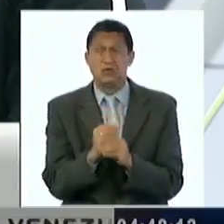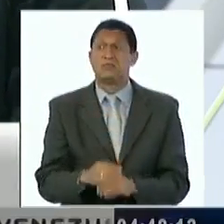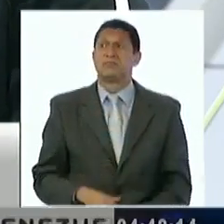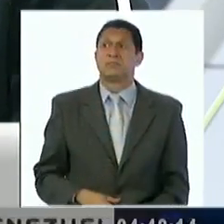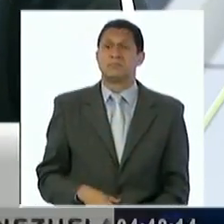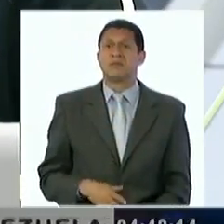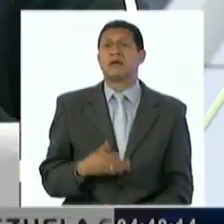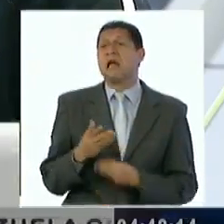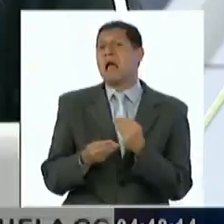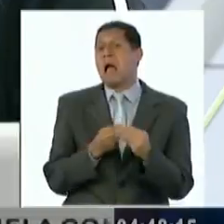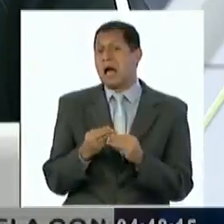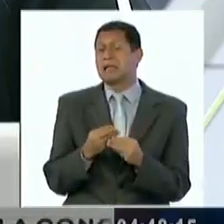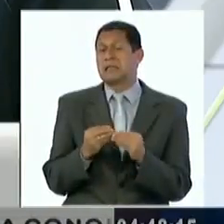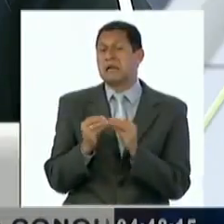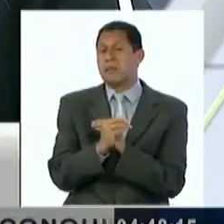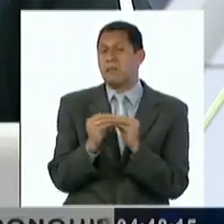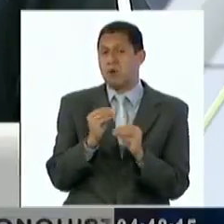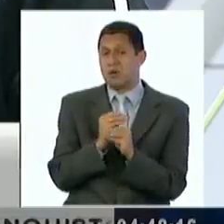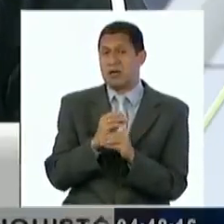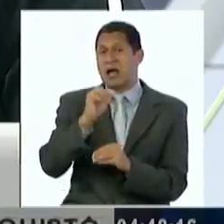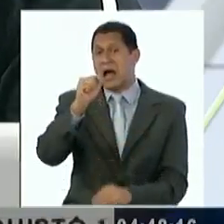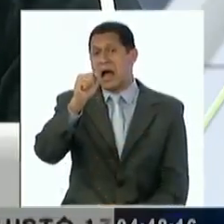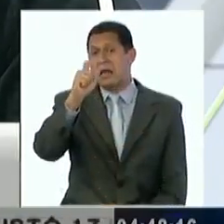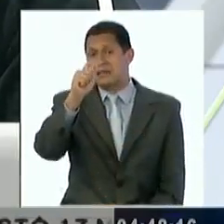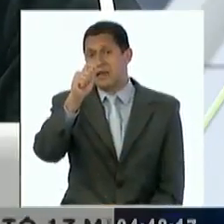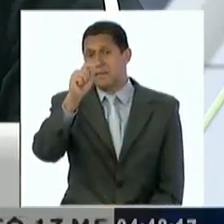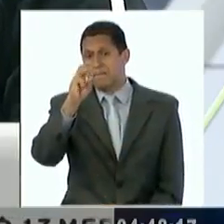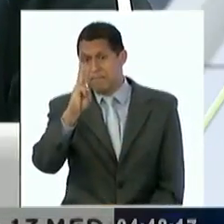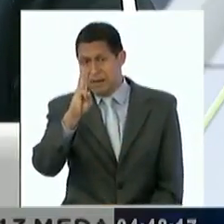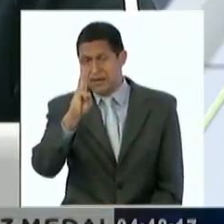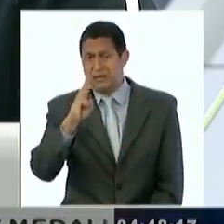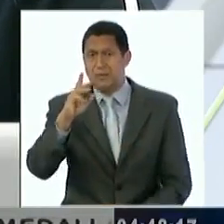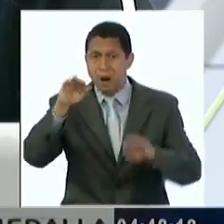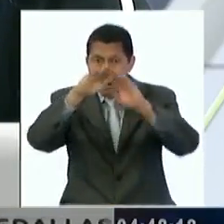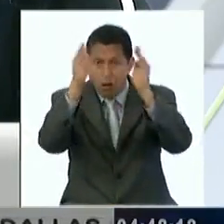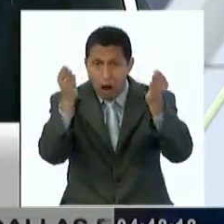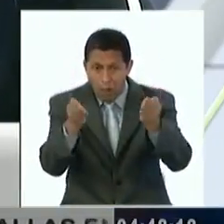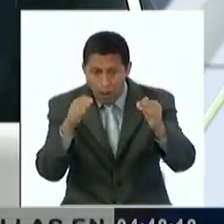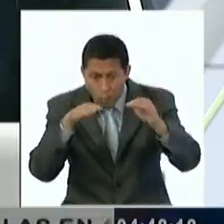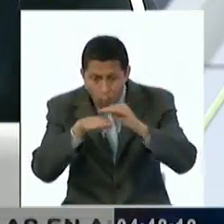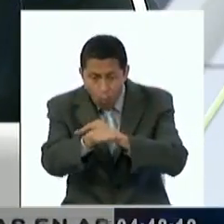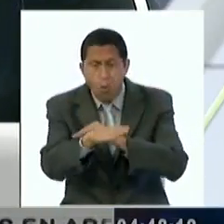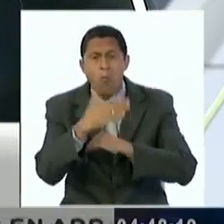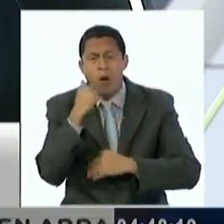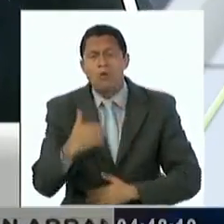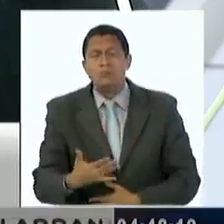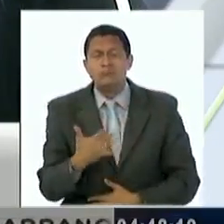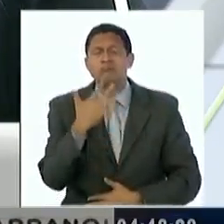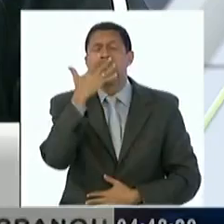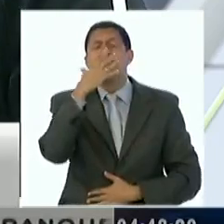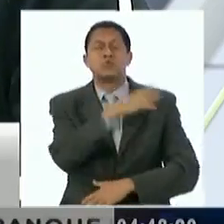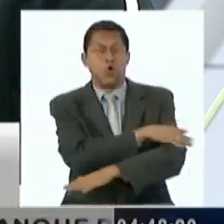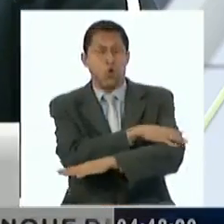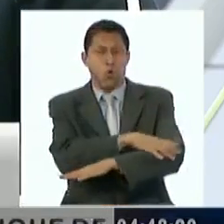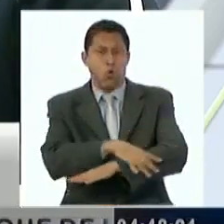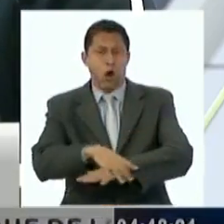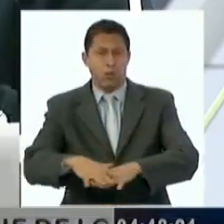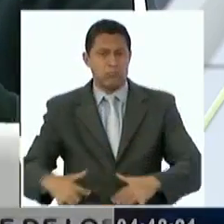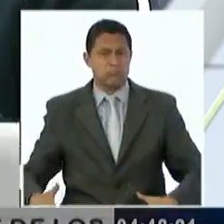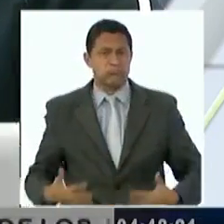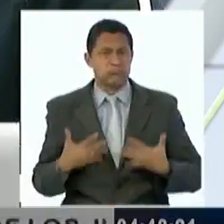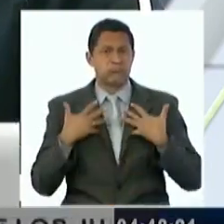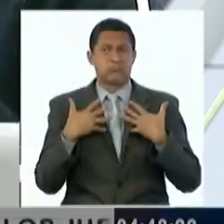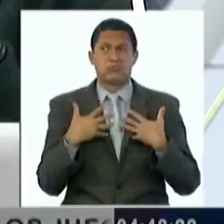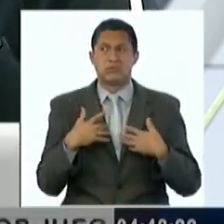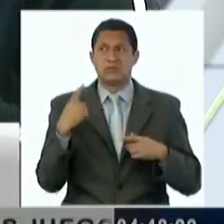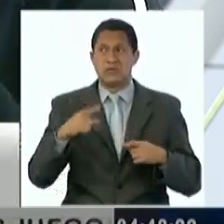fábrica de esa molécula que examen la atp en la cámara hiperbárica es muy importante para mejorar la oxigenación de todos los tejidos utilizamos